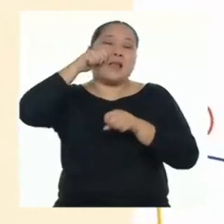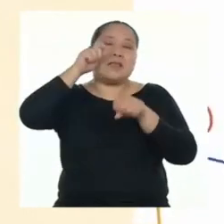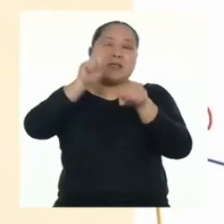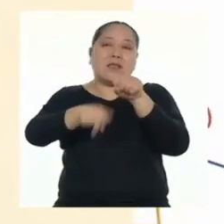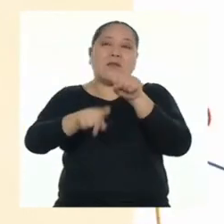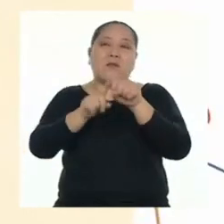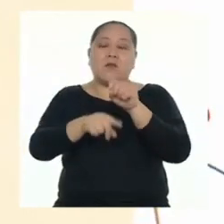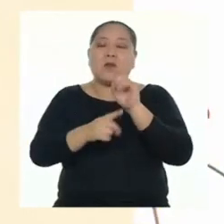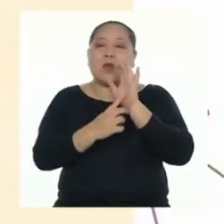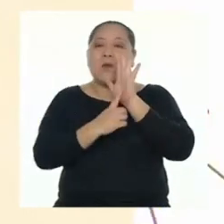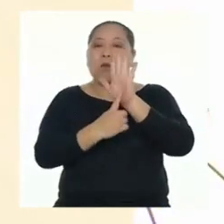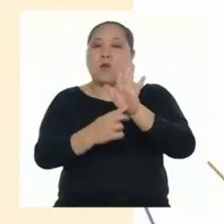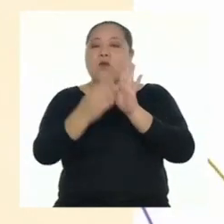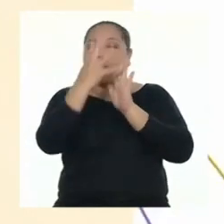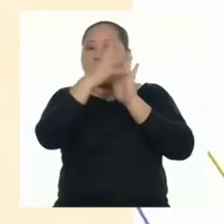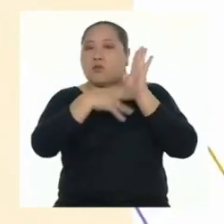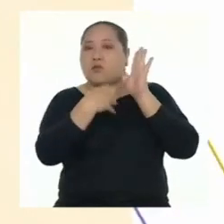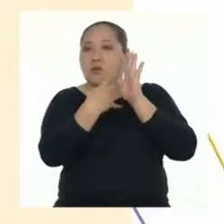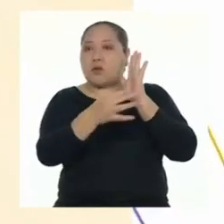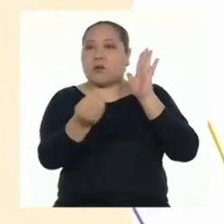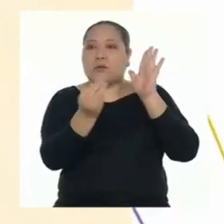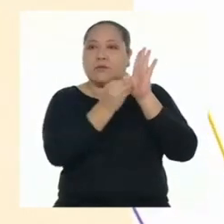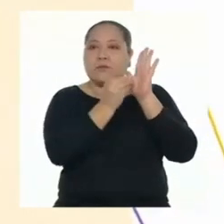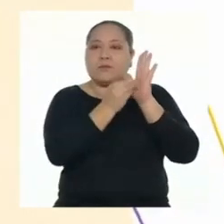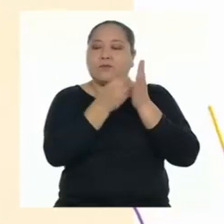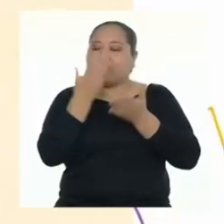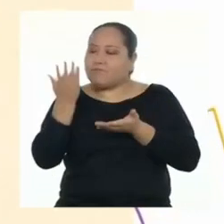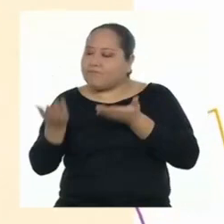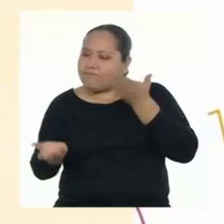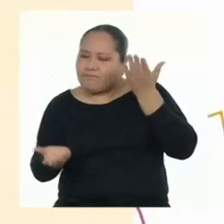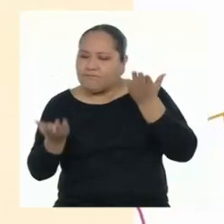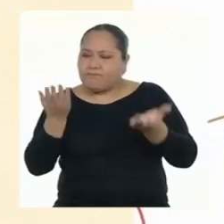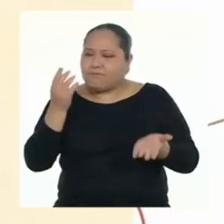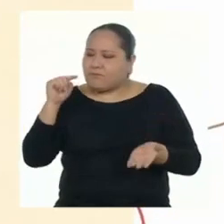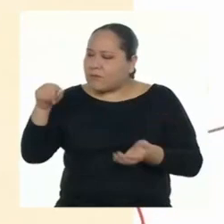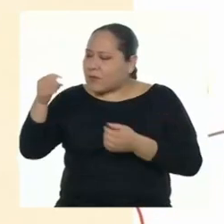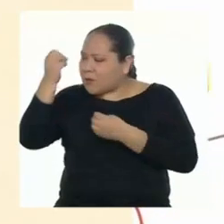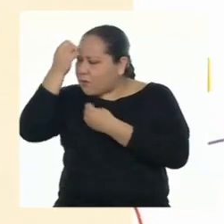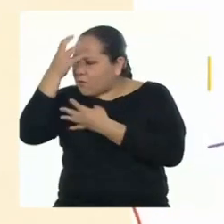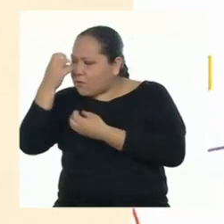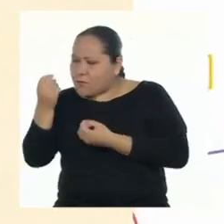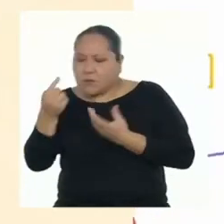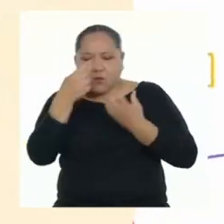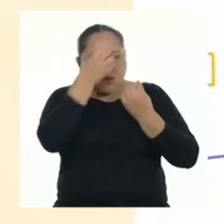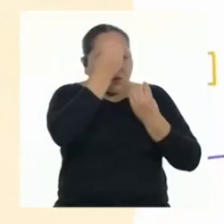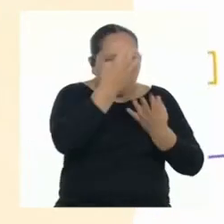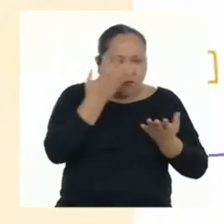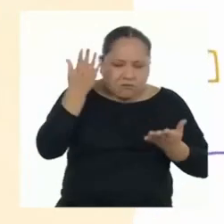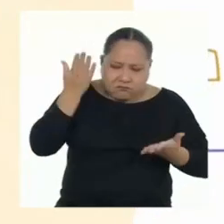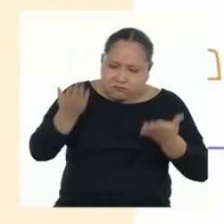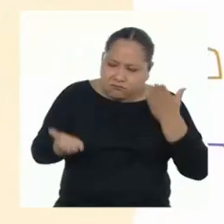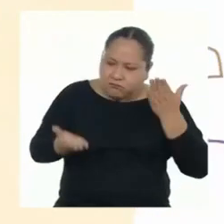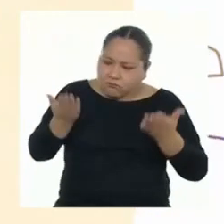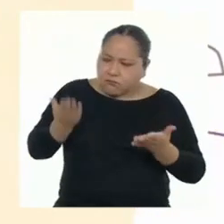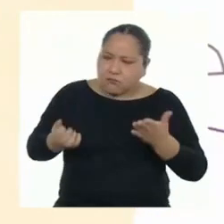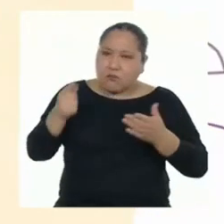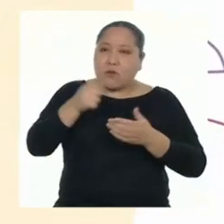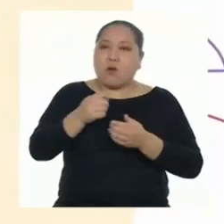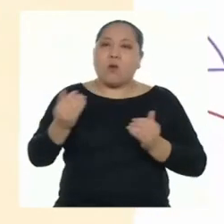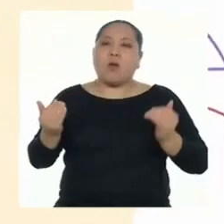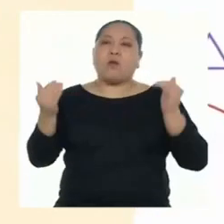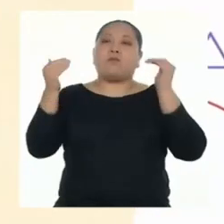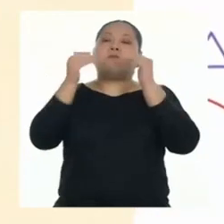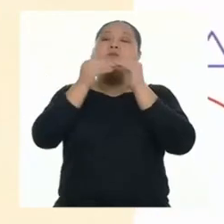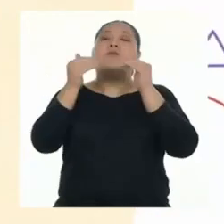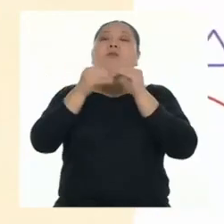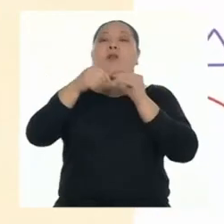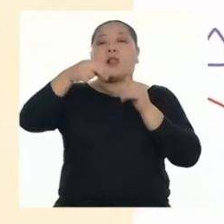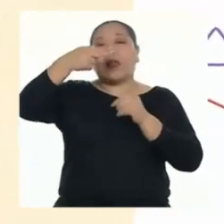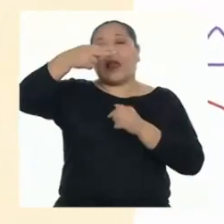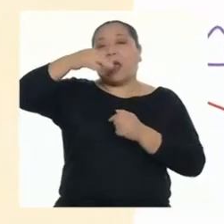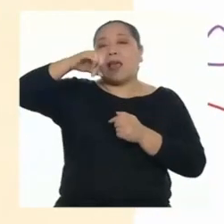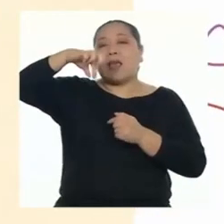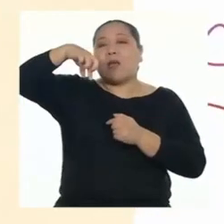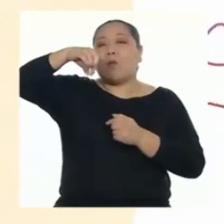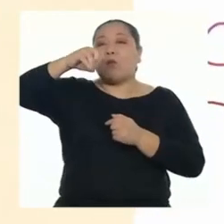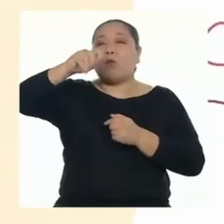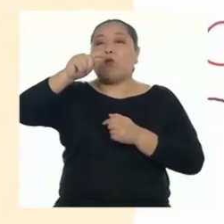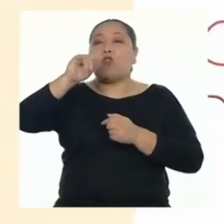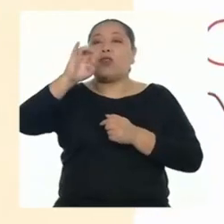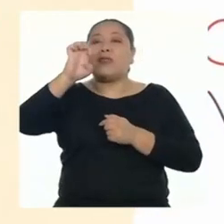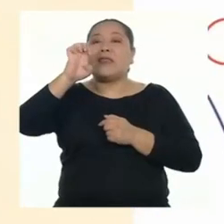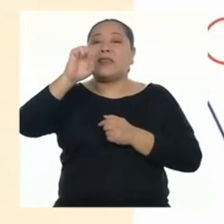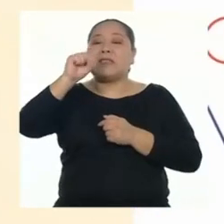gráficas. Compara datos y determina qué relación existe entre ellos. Luego los contrastas con la hipótesis e información para elaborar